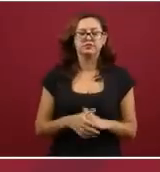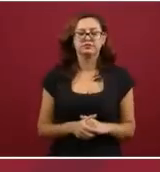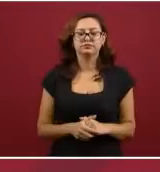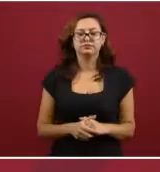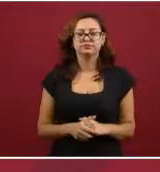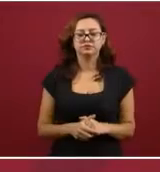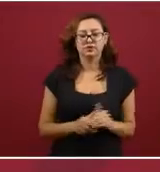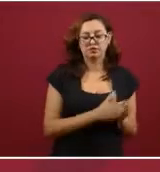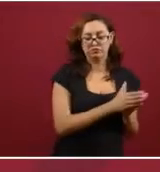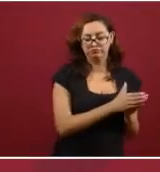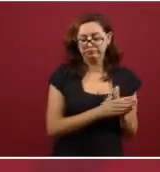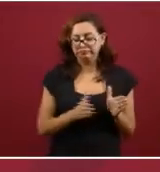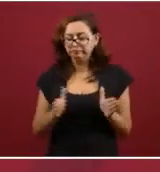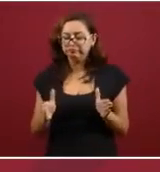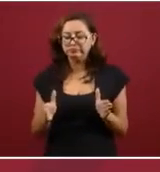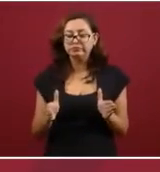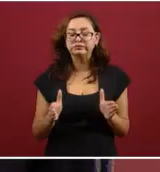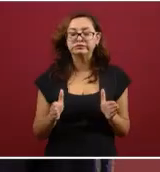En 6 meses.